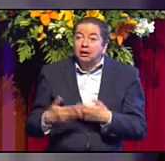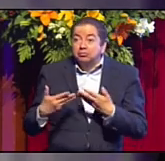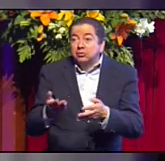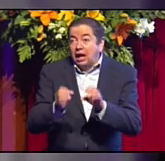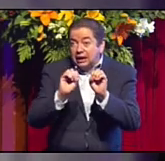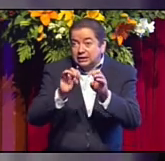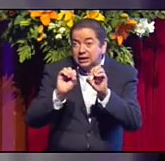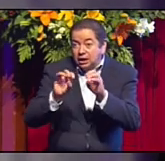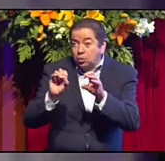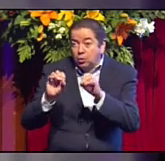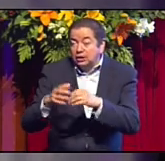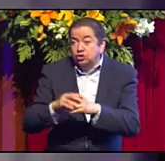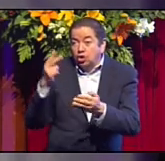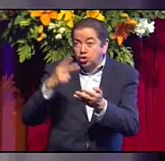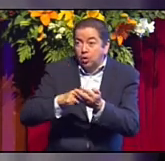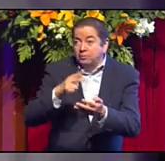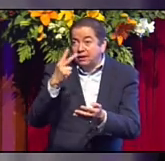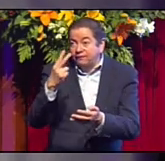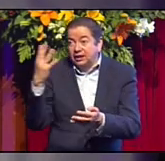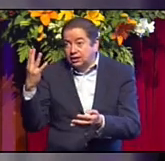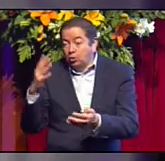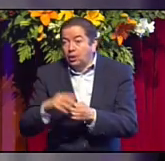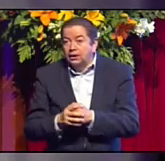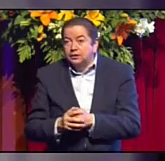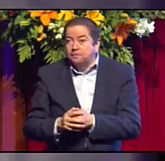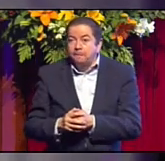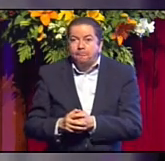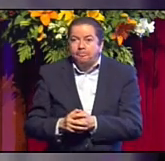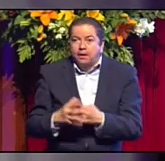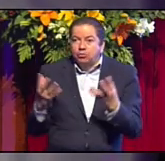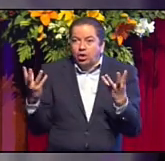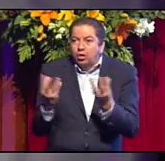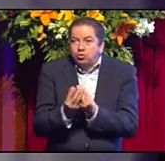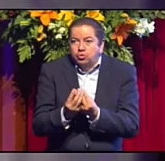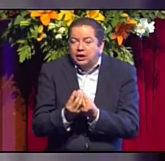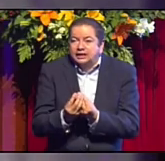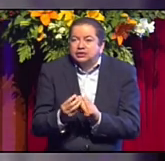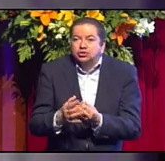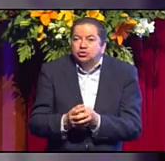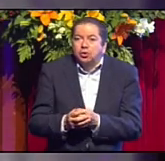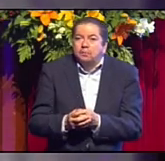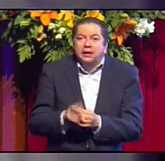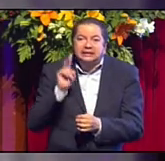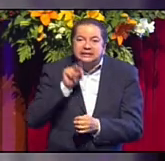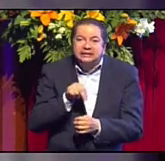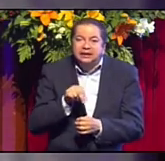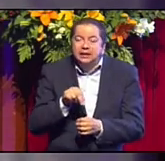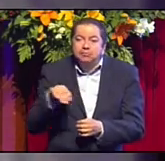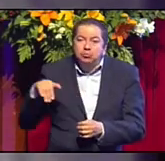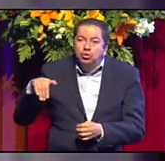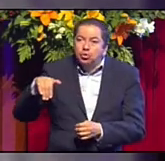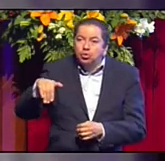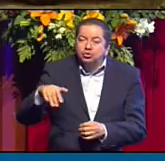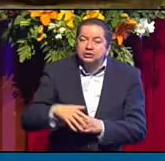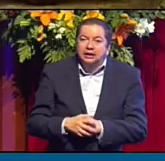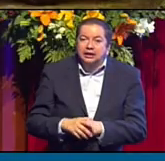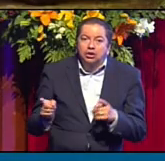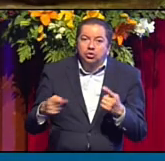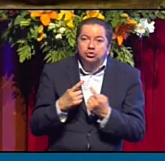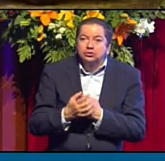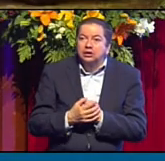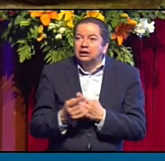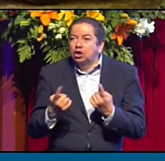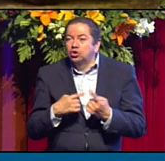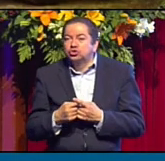en el 2024 y nos vamos a quedar sin buses, porque los buses que tenemos de educación, esos que sacamos, que algunos critican, que los sacamos para mover a